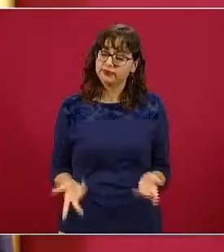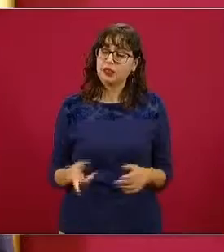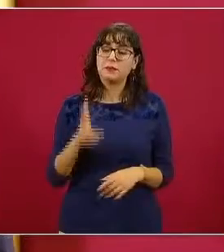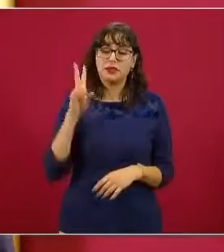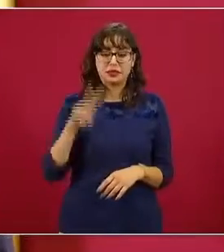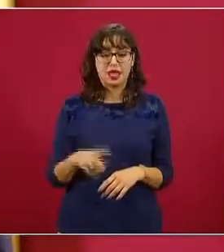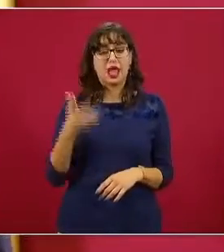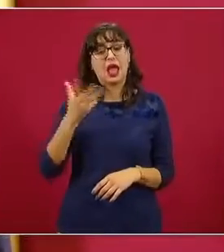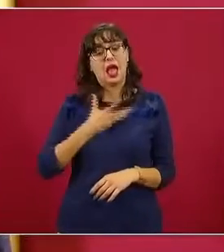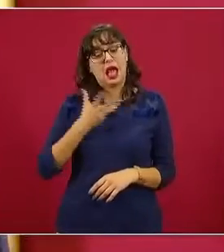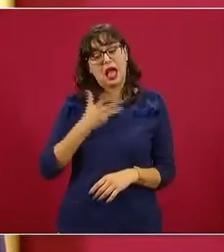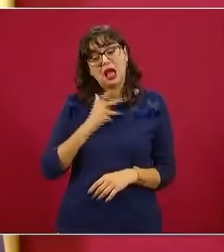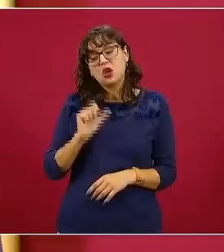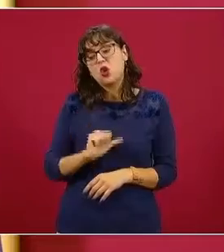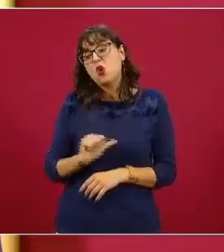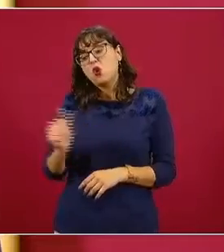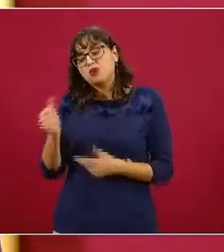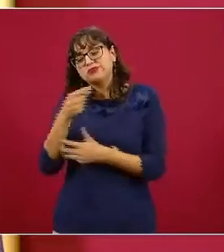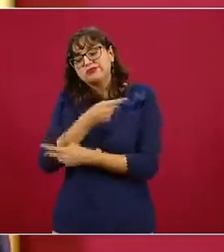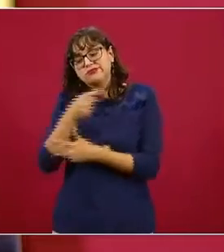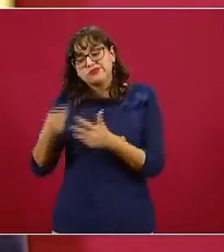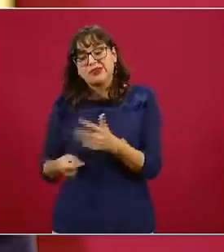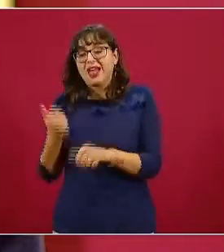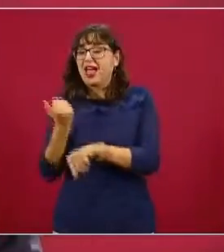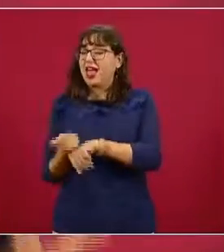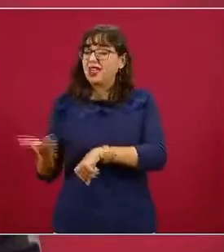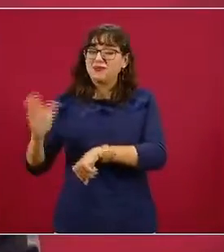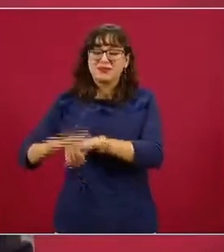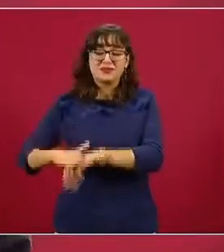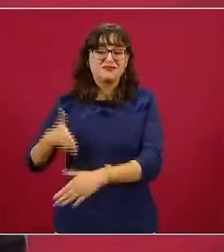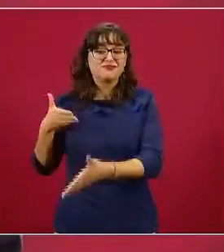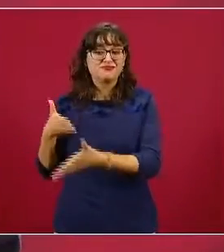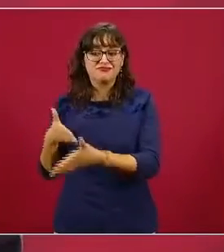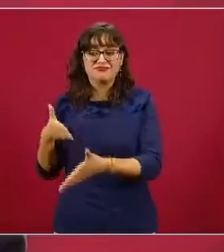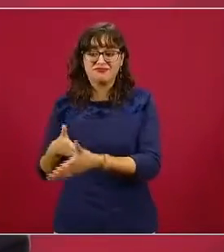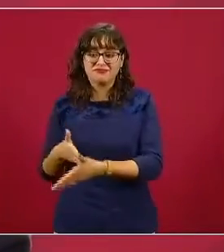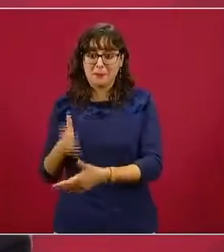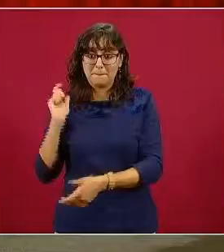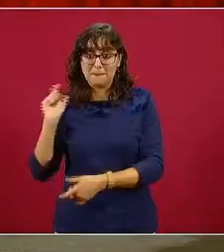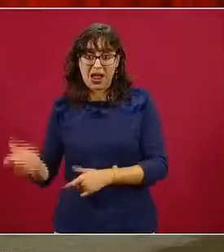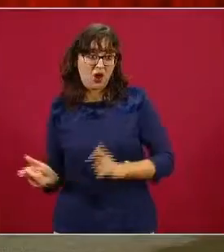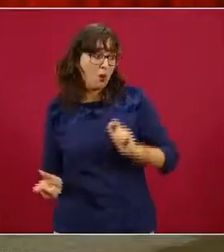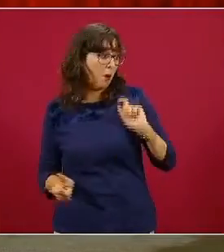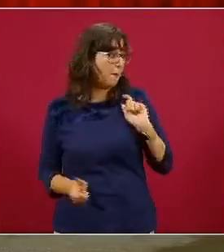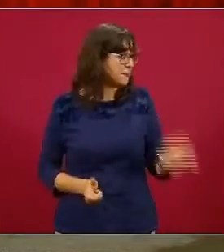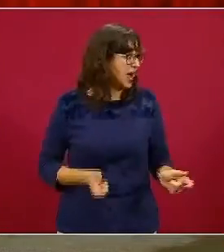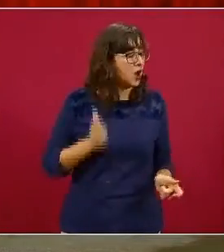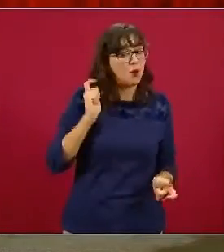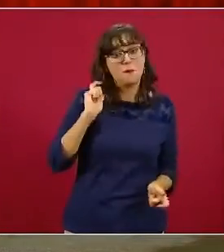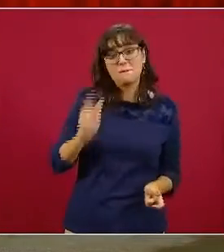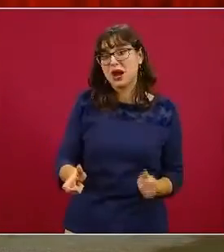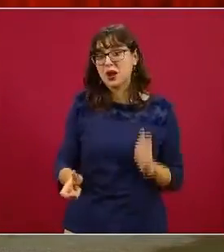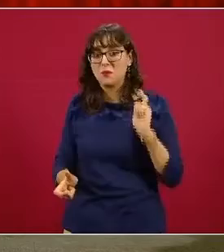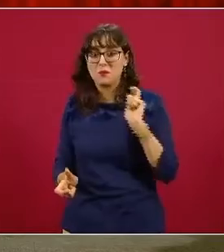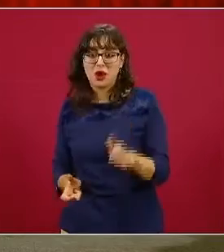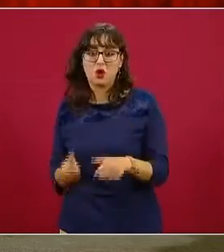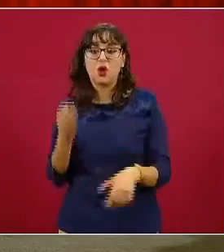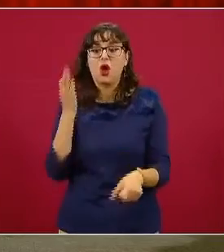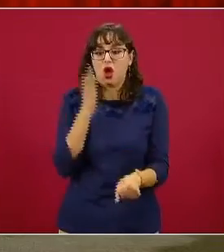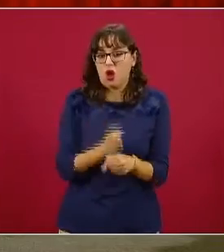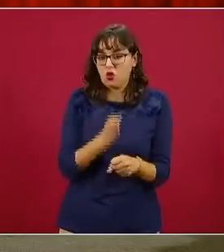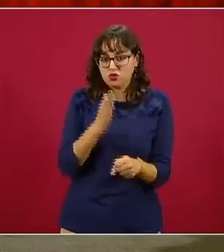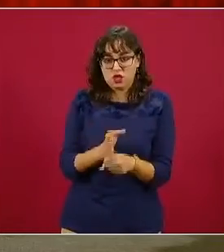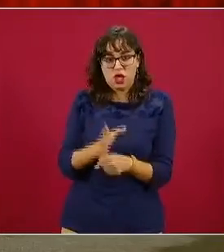barreras administrativas, tienen que ver con quién paga los servicios. En este caso, con el convenio se establecieron tarifas